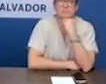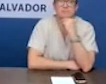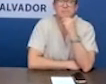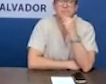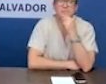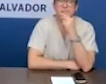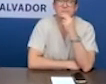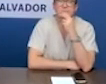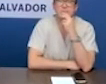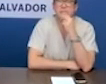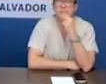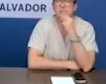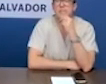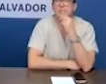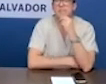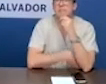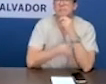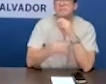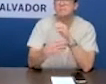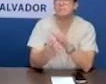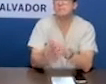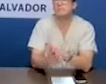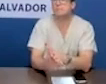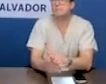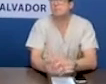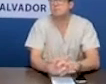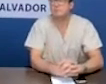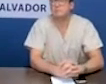Y quizás una cosa que también es de mencionar,